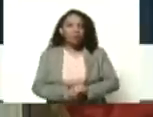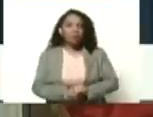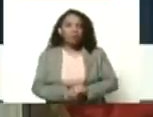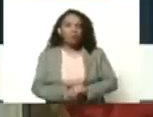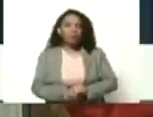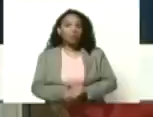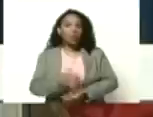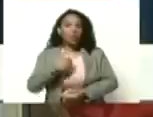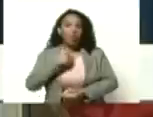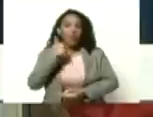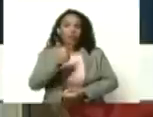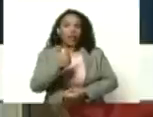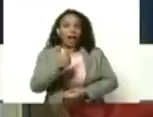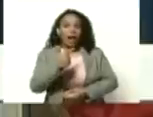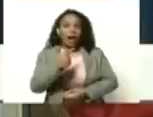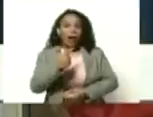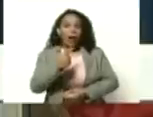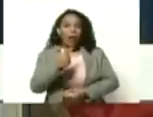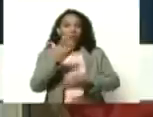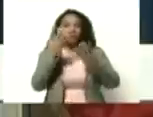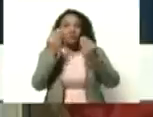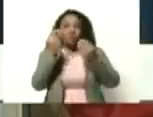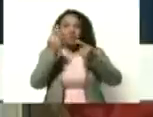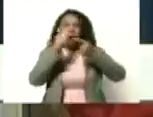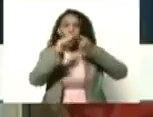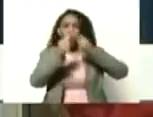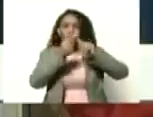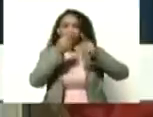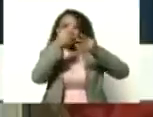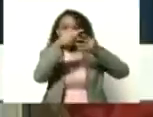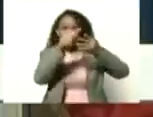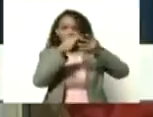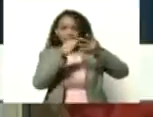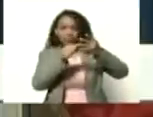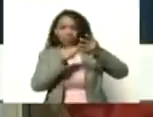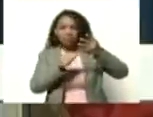yo diría muy múltiples móviles